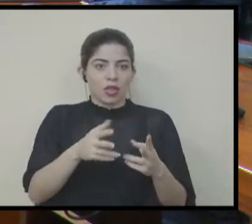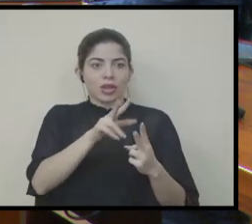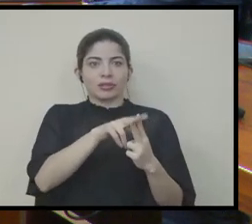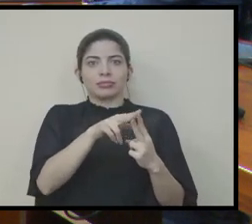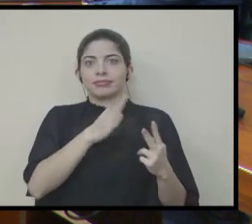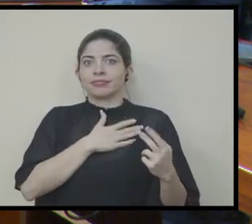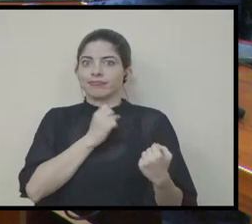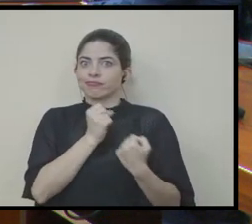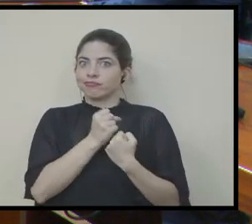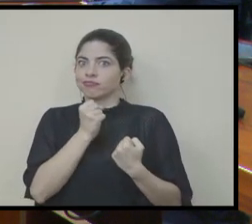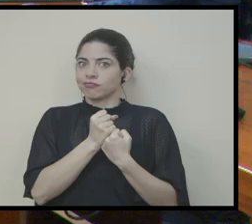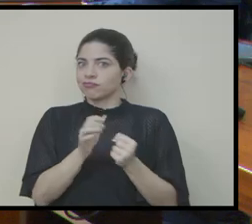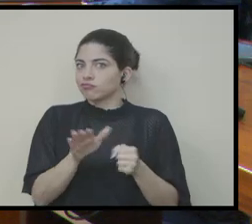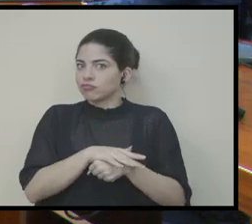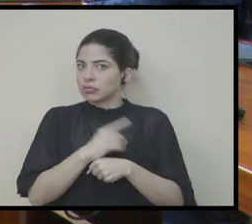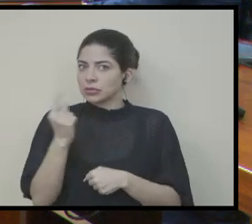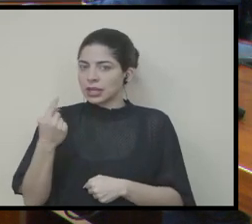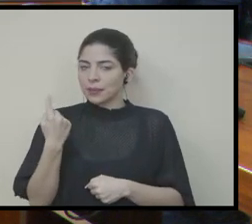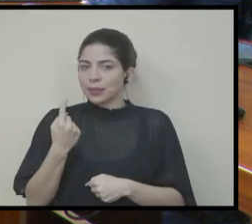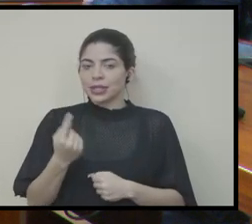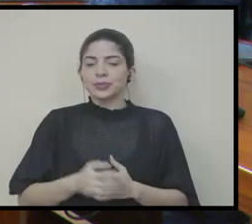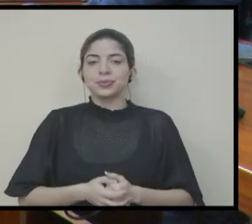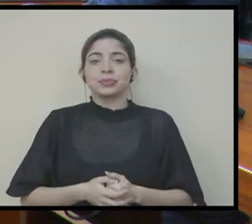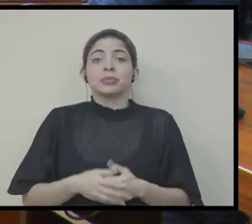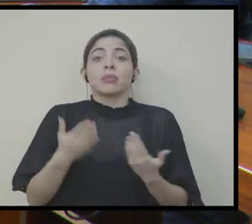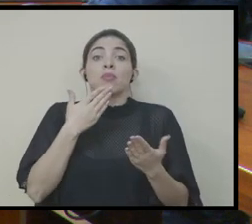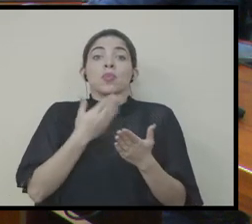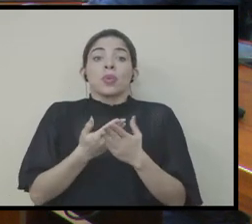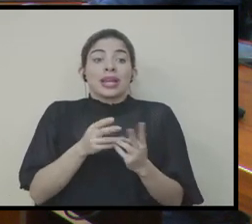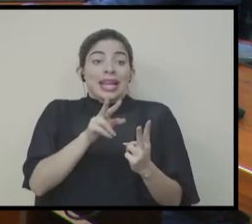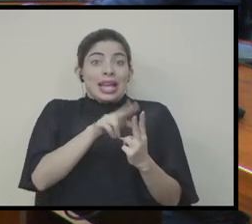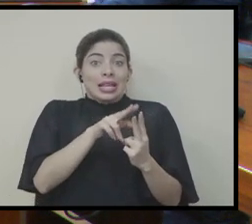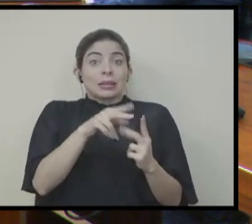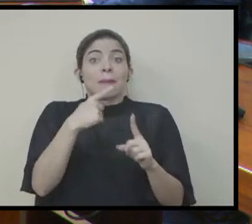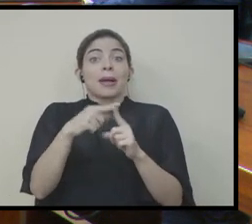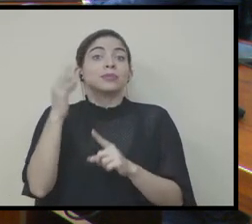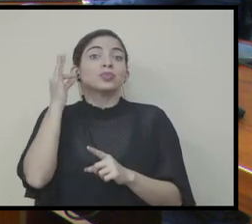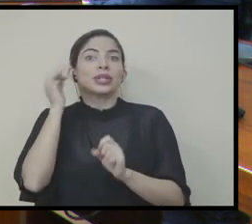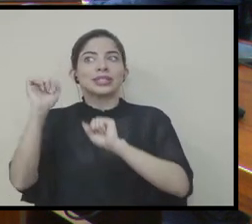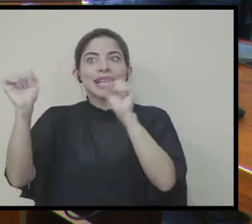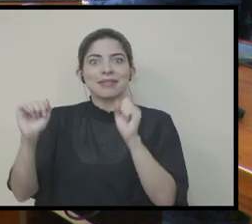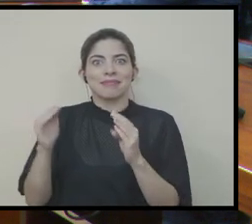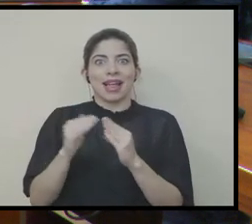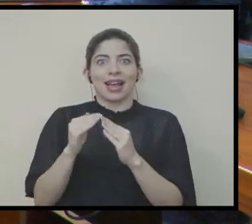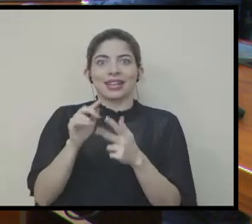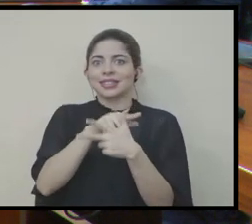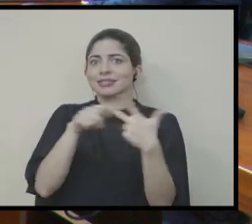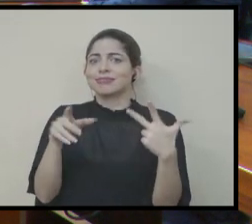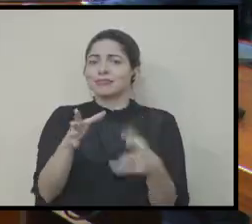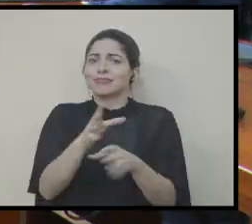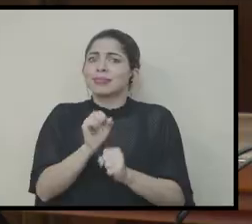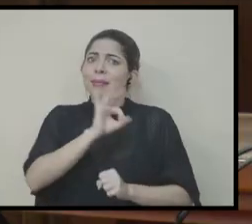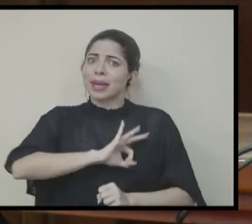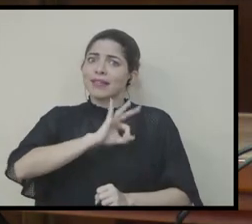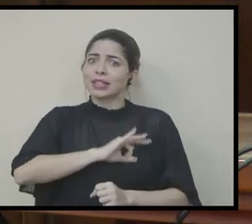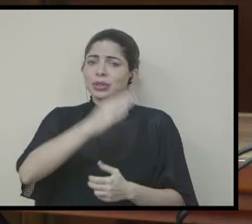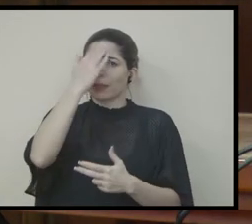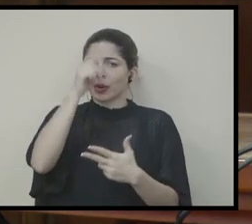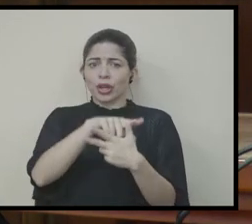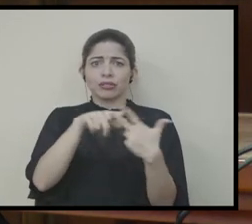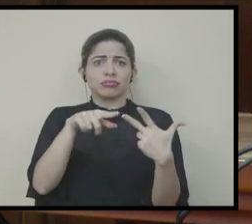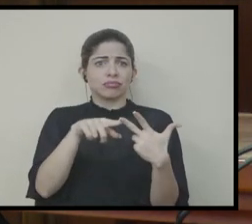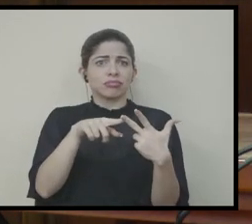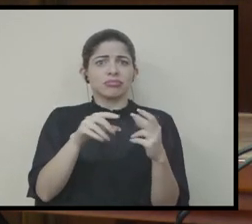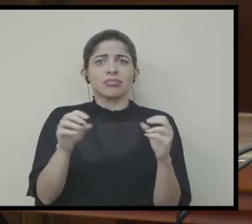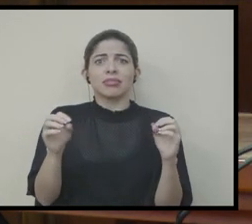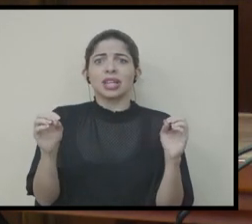derechas. Y bueno, desde ellos hasta la muchacha que me limpia la casa se han visto beneficiados porque ninguno, o sea,